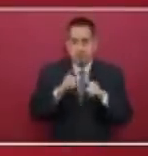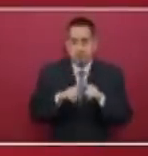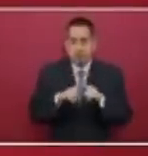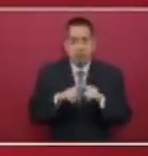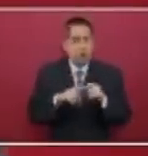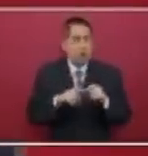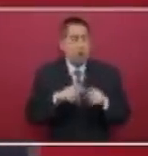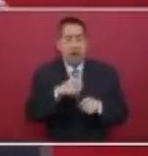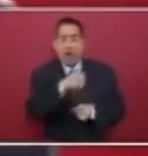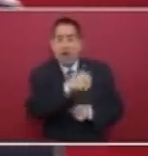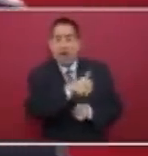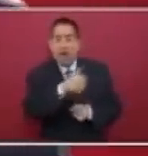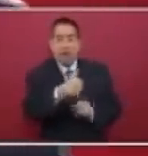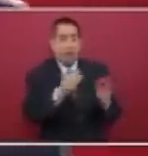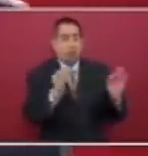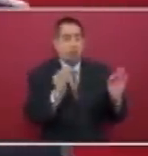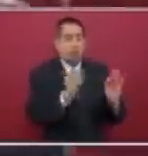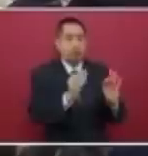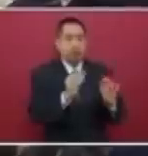las partes